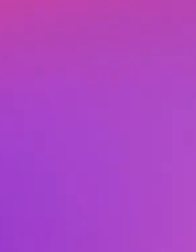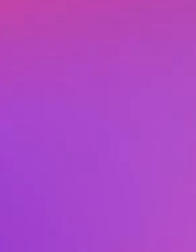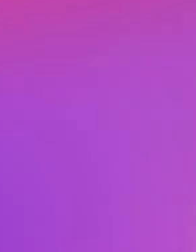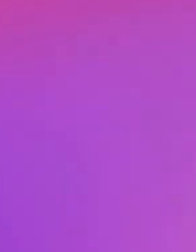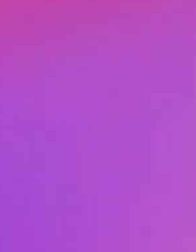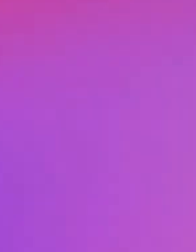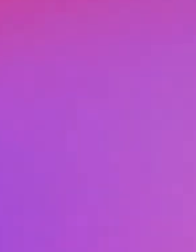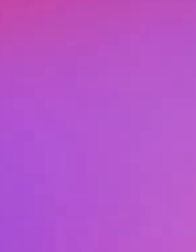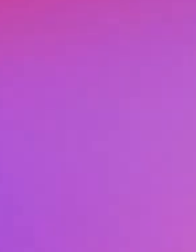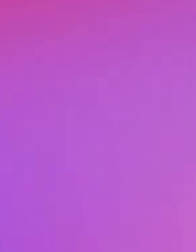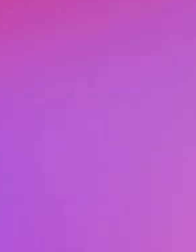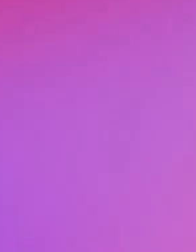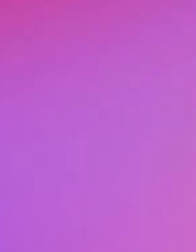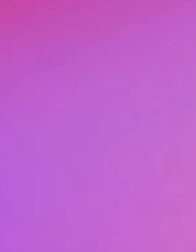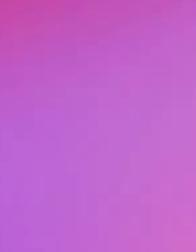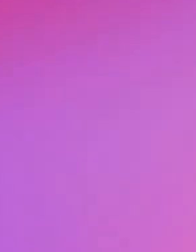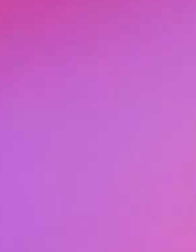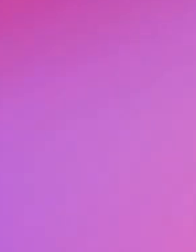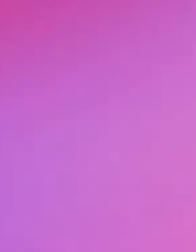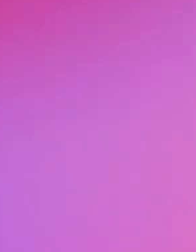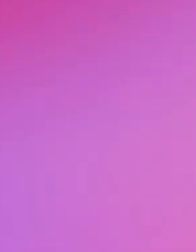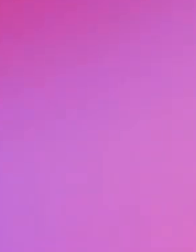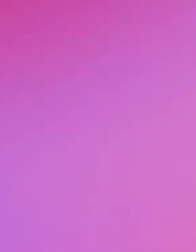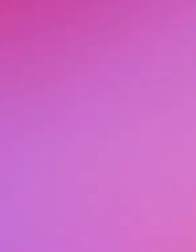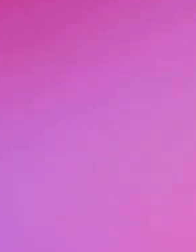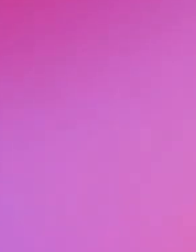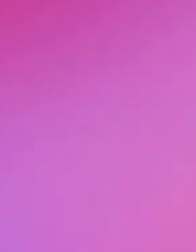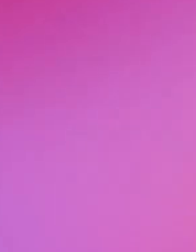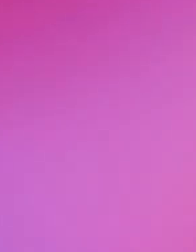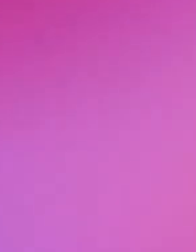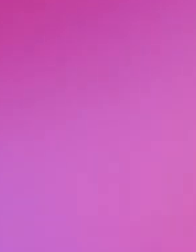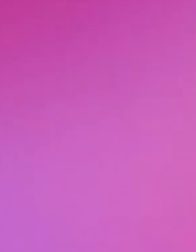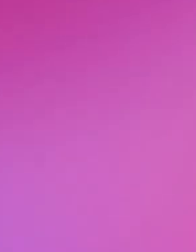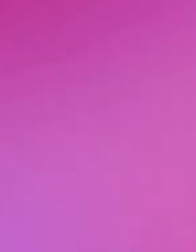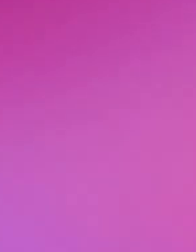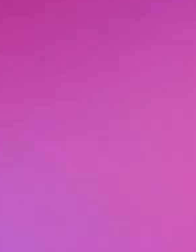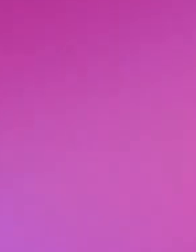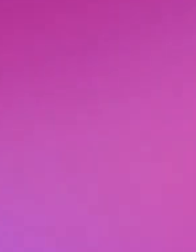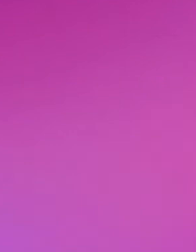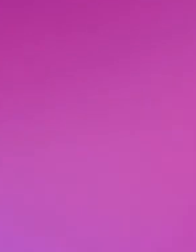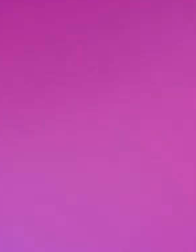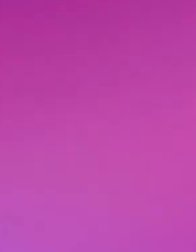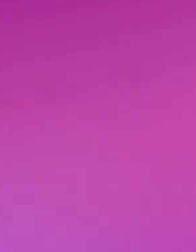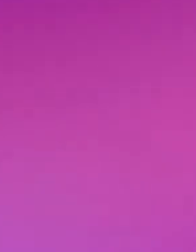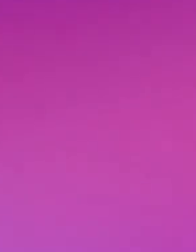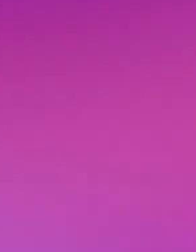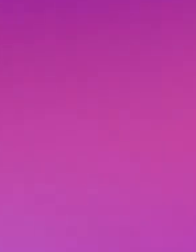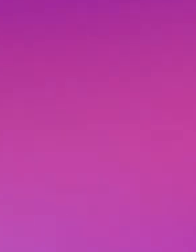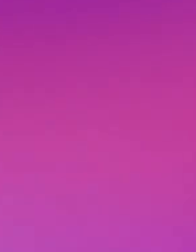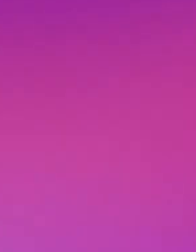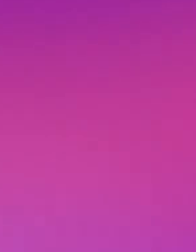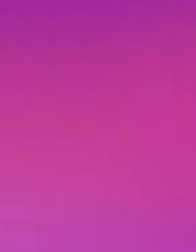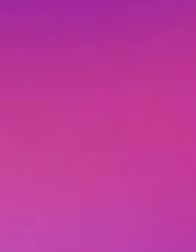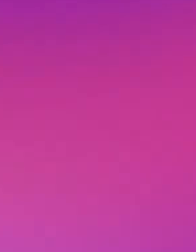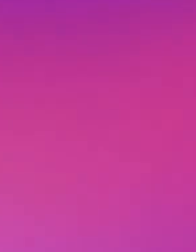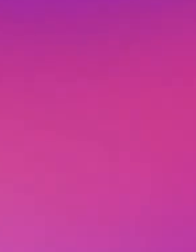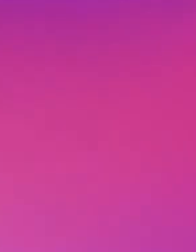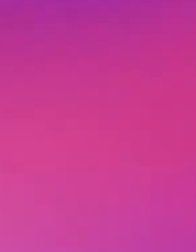Si requieres consultar los libros de texto en versión digital, recuerda que los puedes encontrar en la página